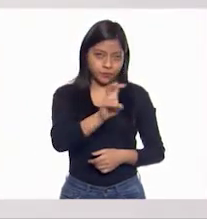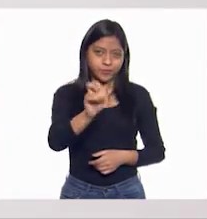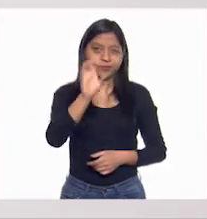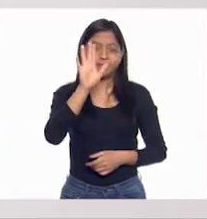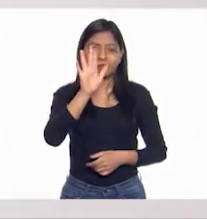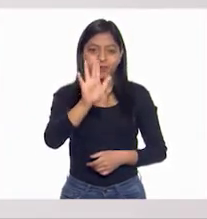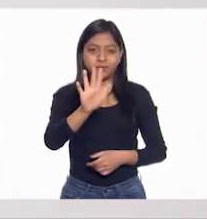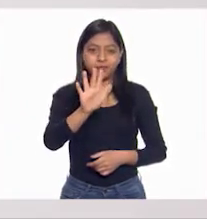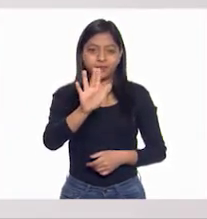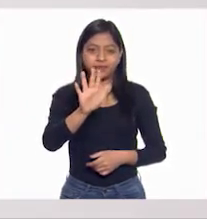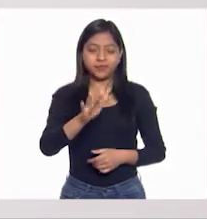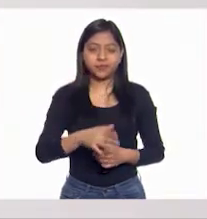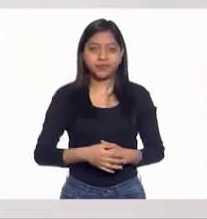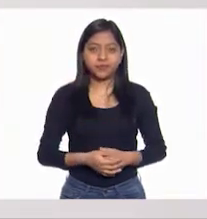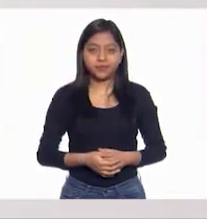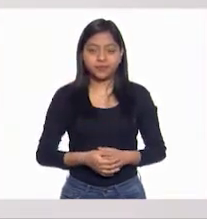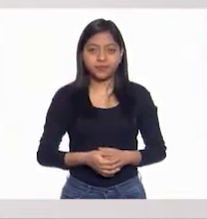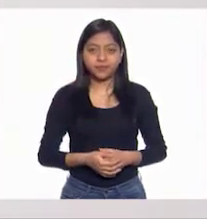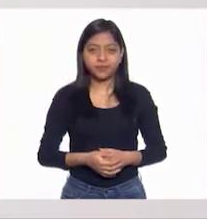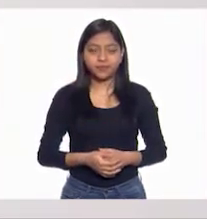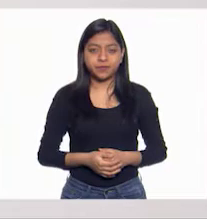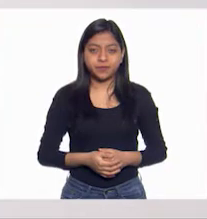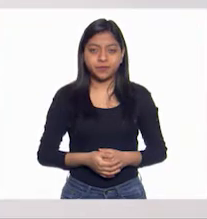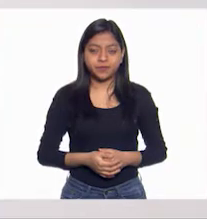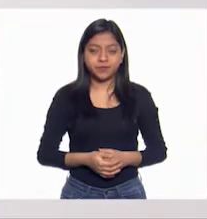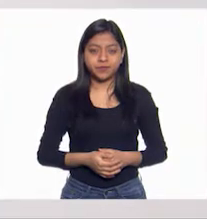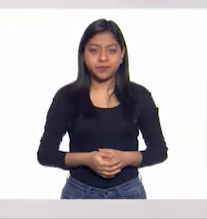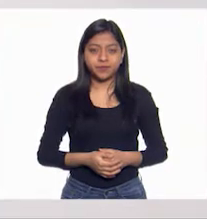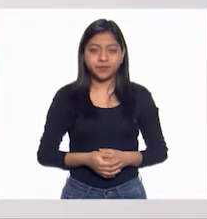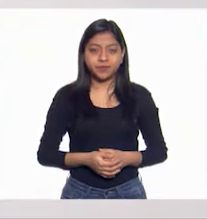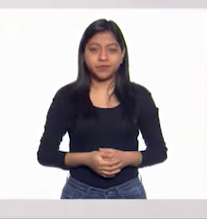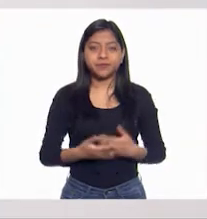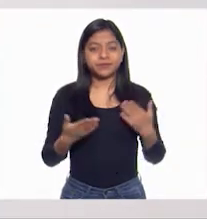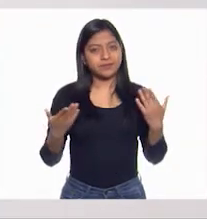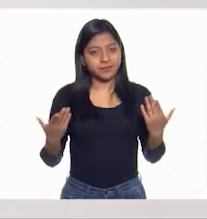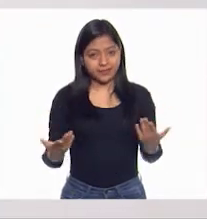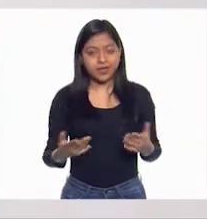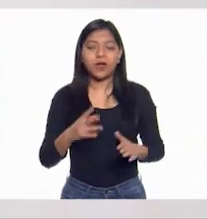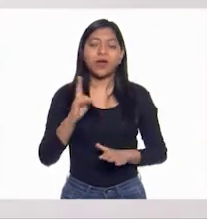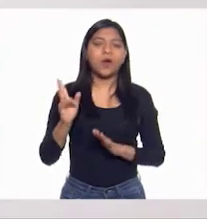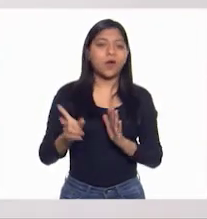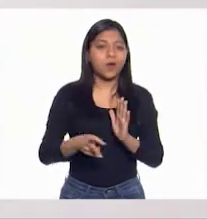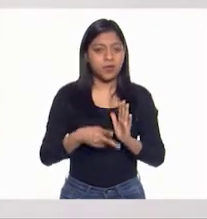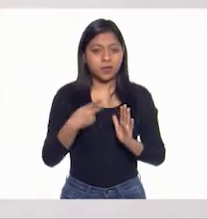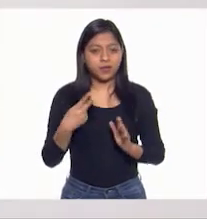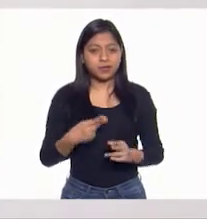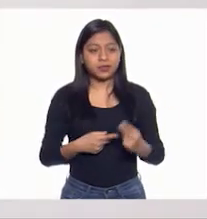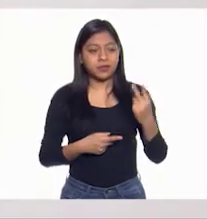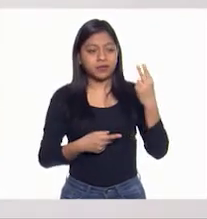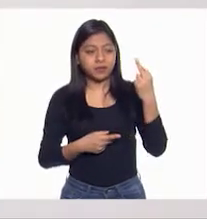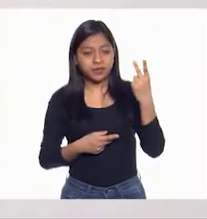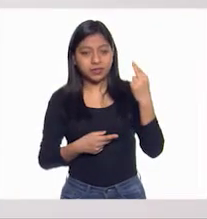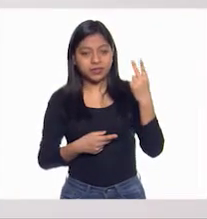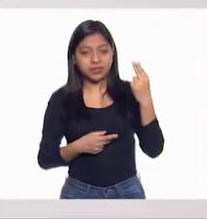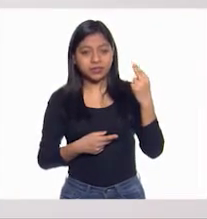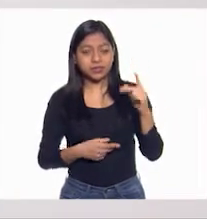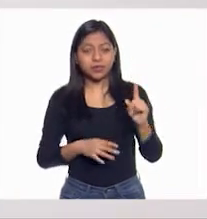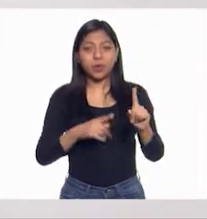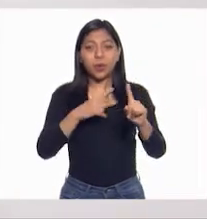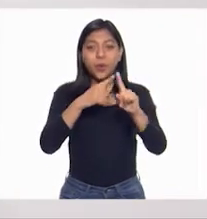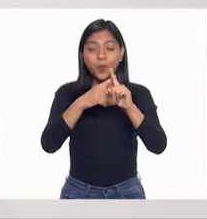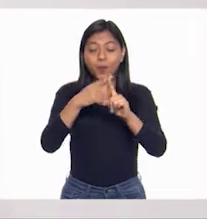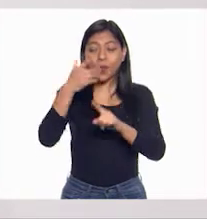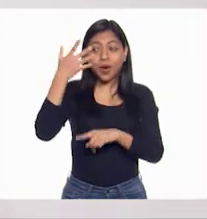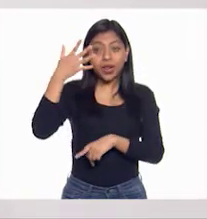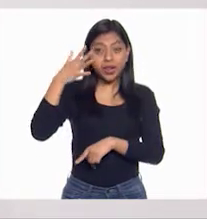250. Muy bien, Jenny. Que es exactamente la mitad. Entonces podríamos multiplicar nuevamente por 10. Así es. Y